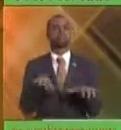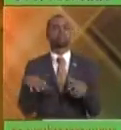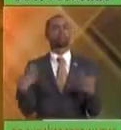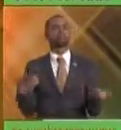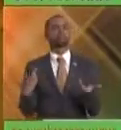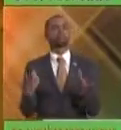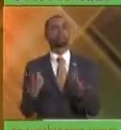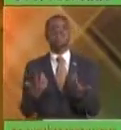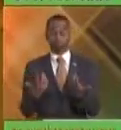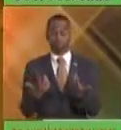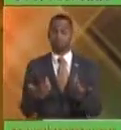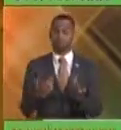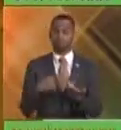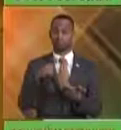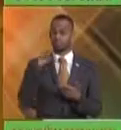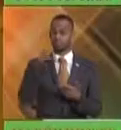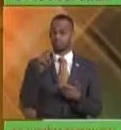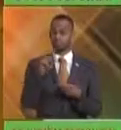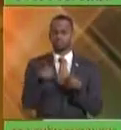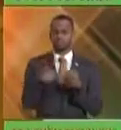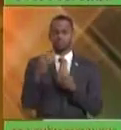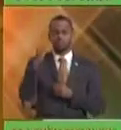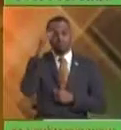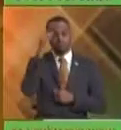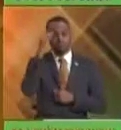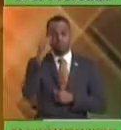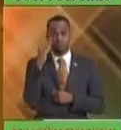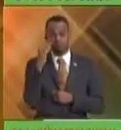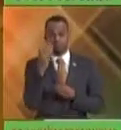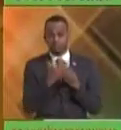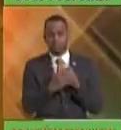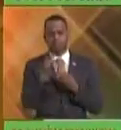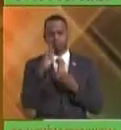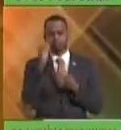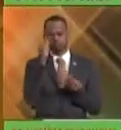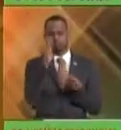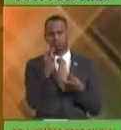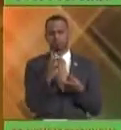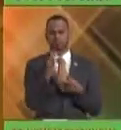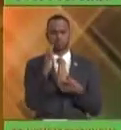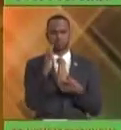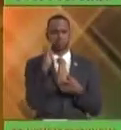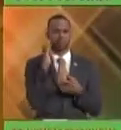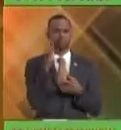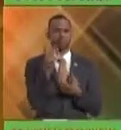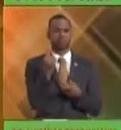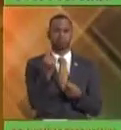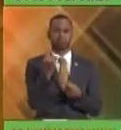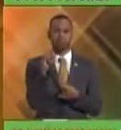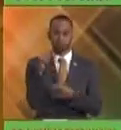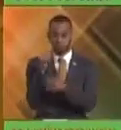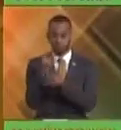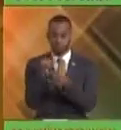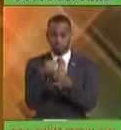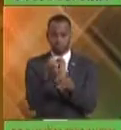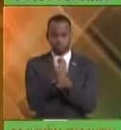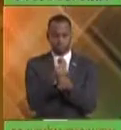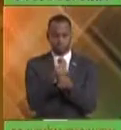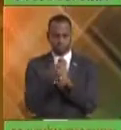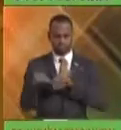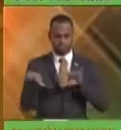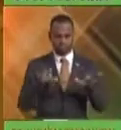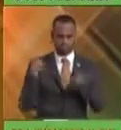y es un tema de conocer entonces de ahí viene el origen de decir pero vamos a premiar las instituciones que tienen